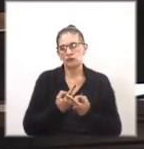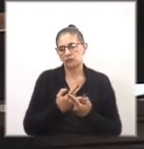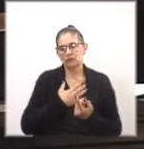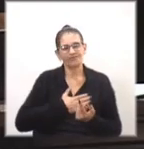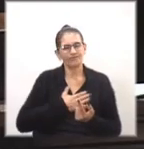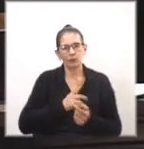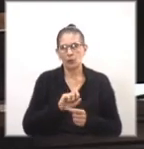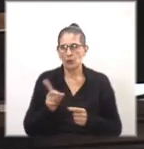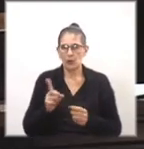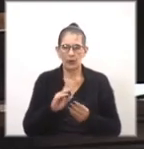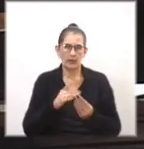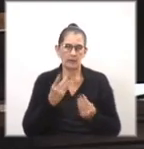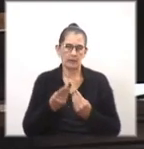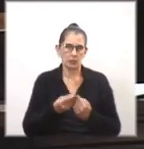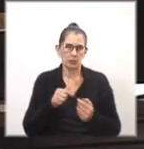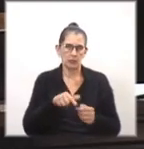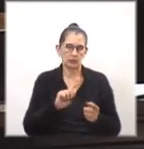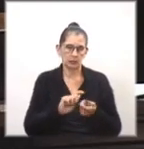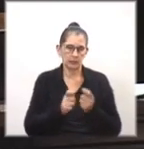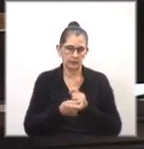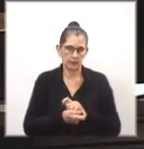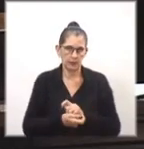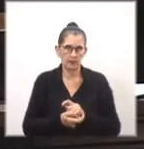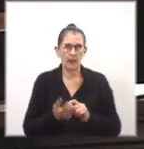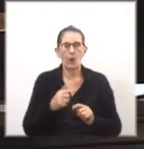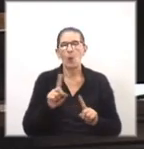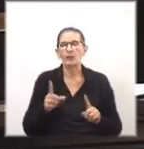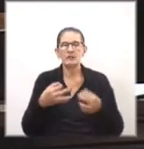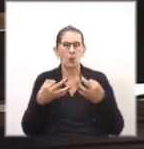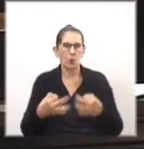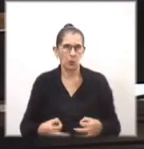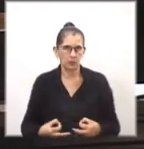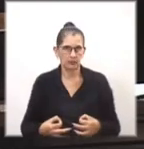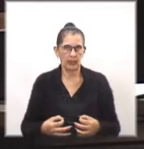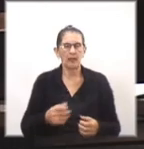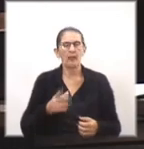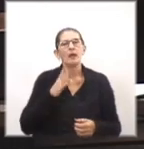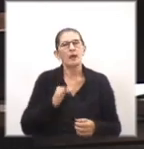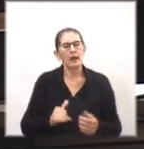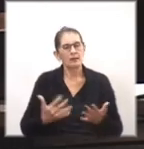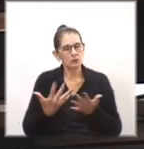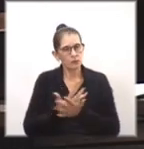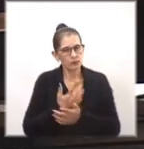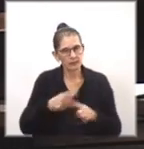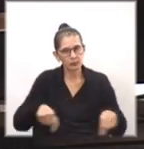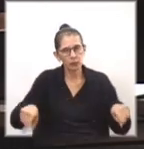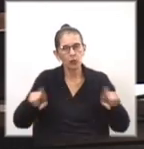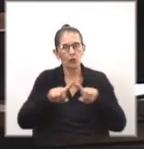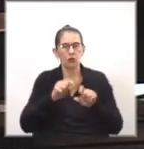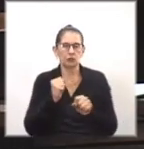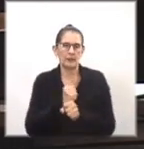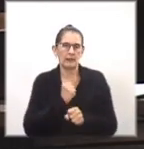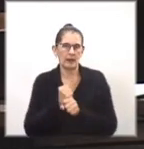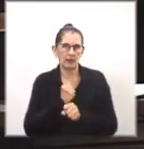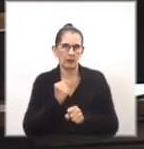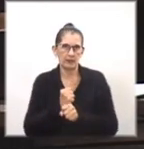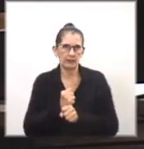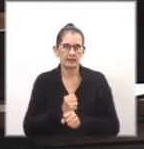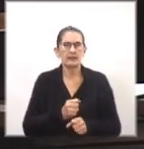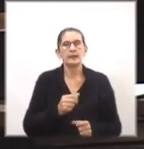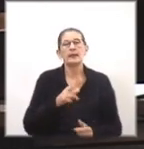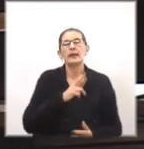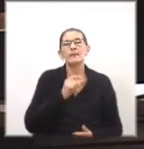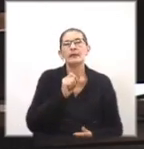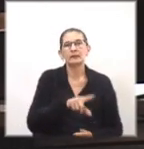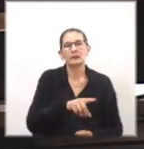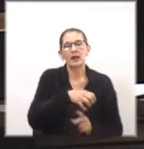de reforma, porque consideramos que es injusta, que perjudica a las grandes mayorías de trabajadores, en particular a